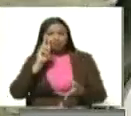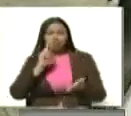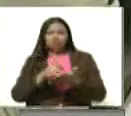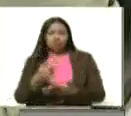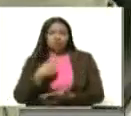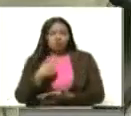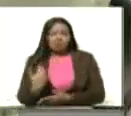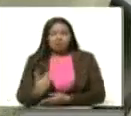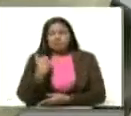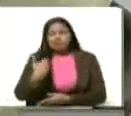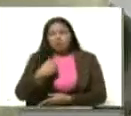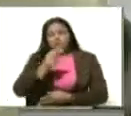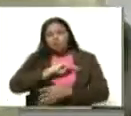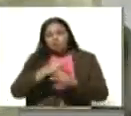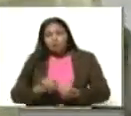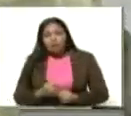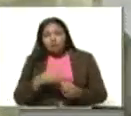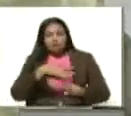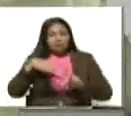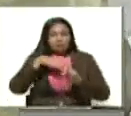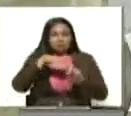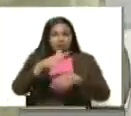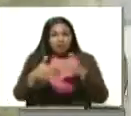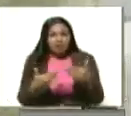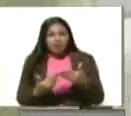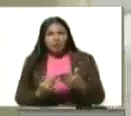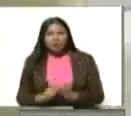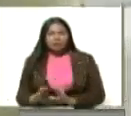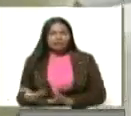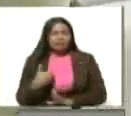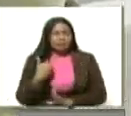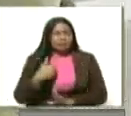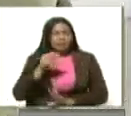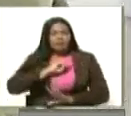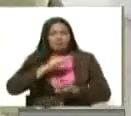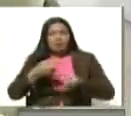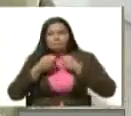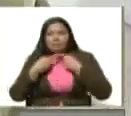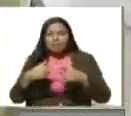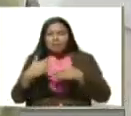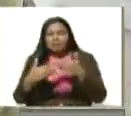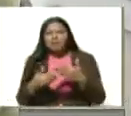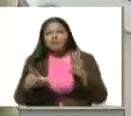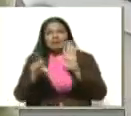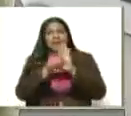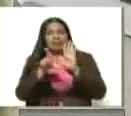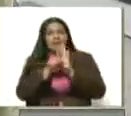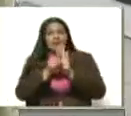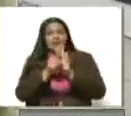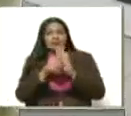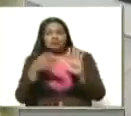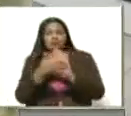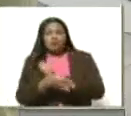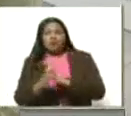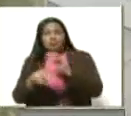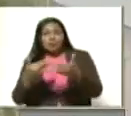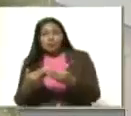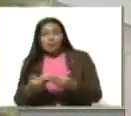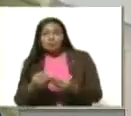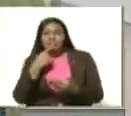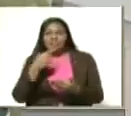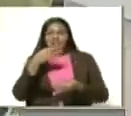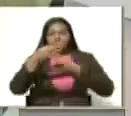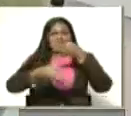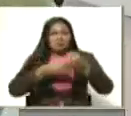donde sufrimos la persecución, la tortura, la desaparición con la ley sobre vagos y maleantes. Te puedo hablar